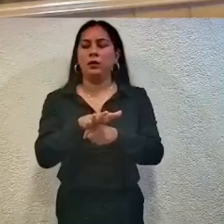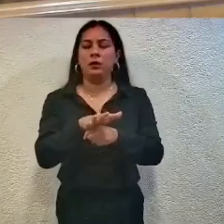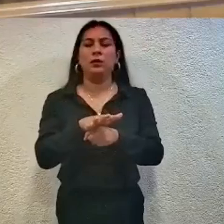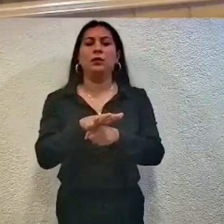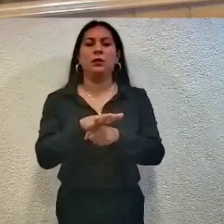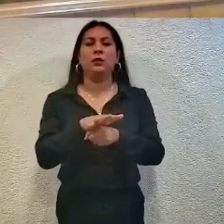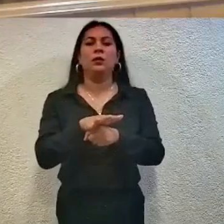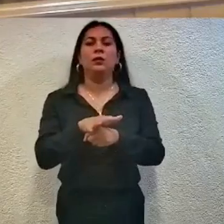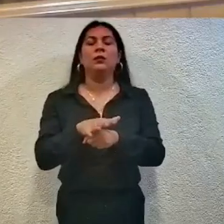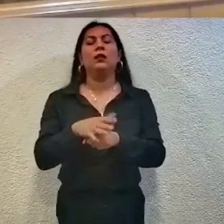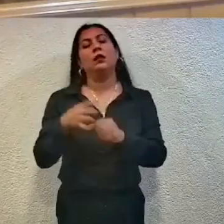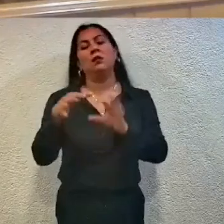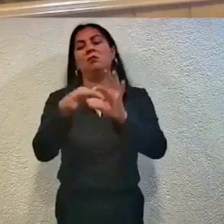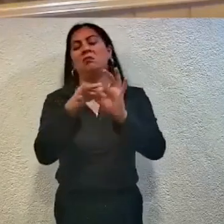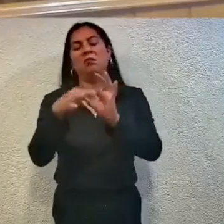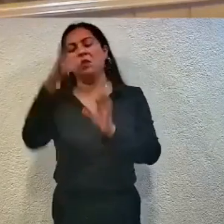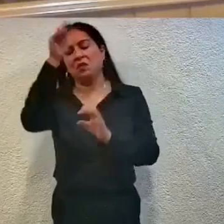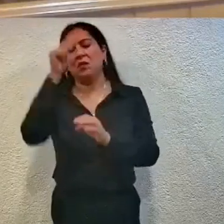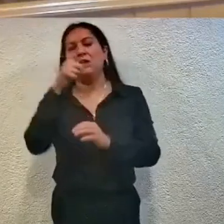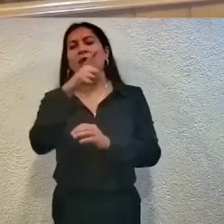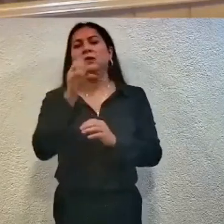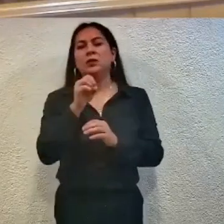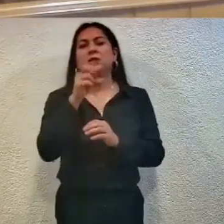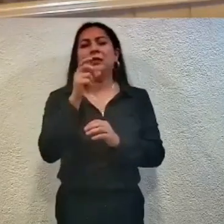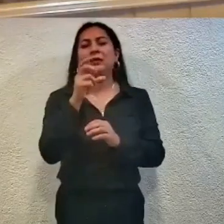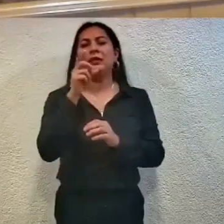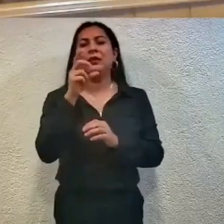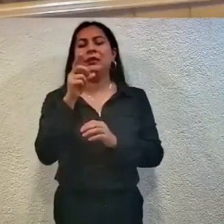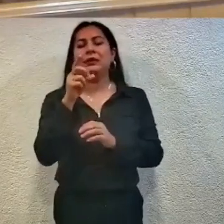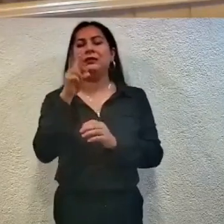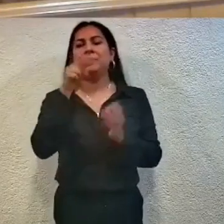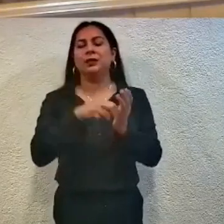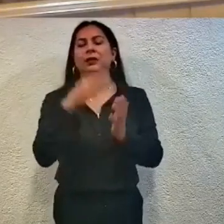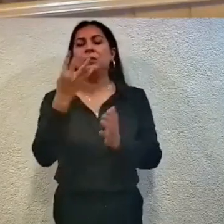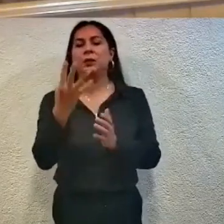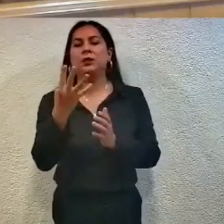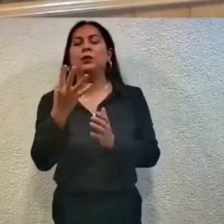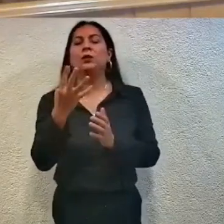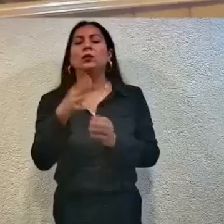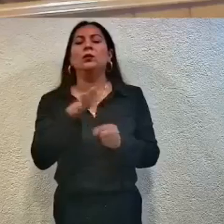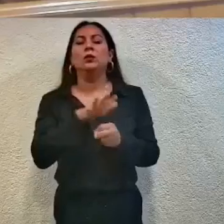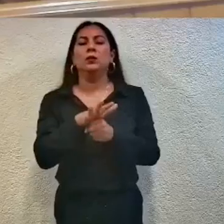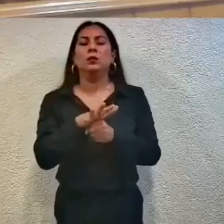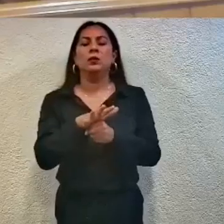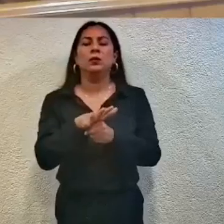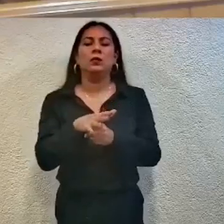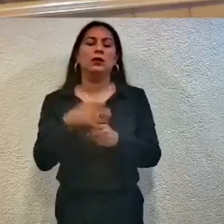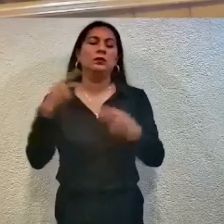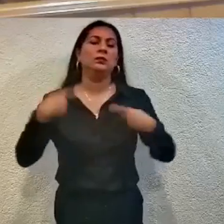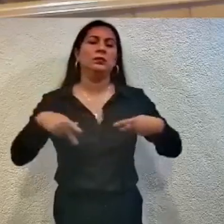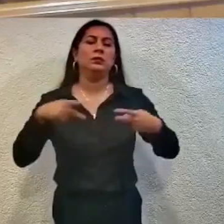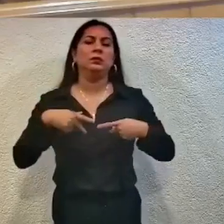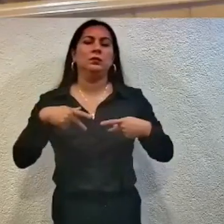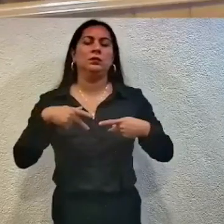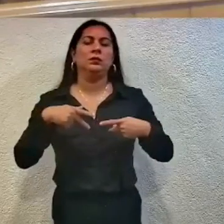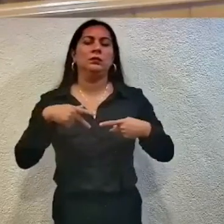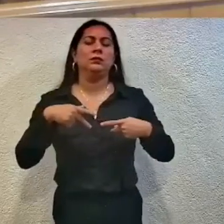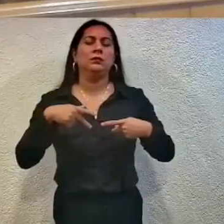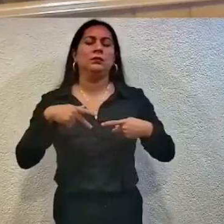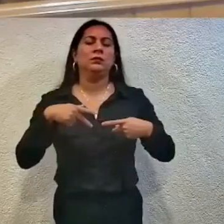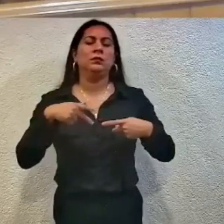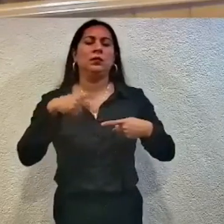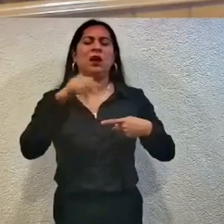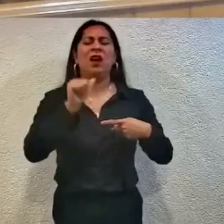laudo convenio instituto número 033 del 2024. Los comparecientes son Xiandani